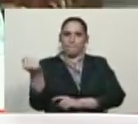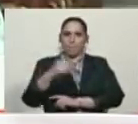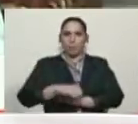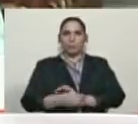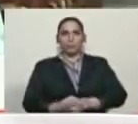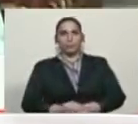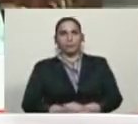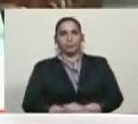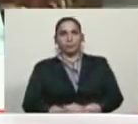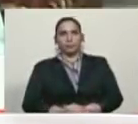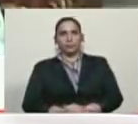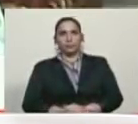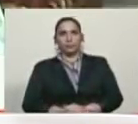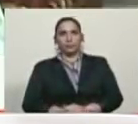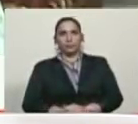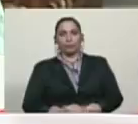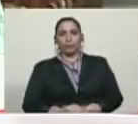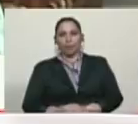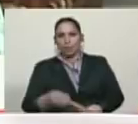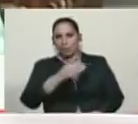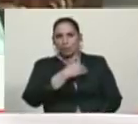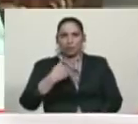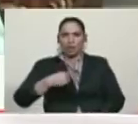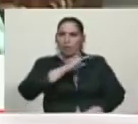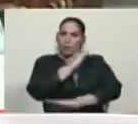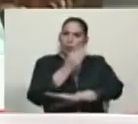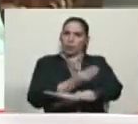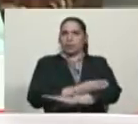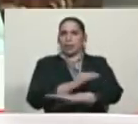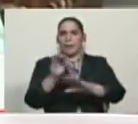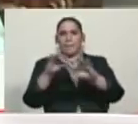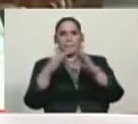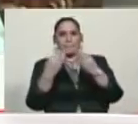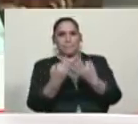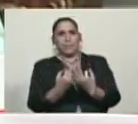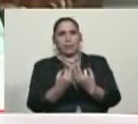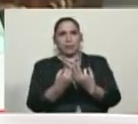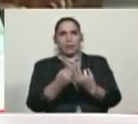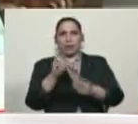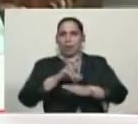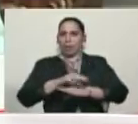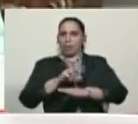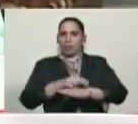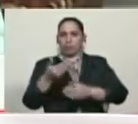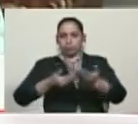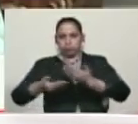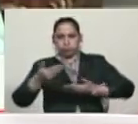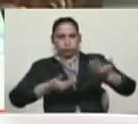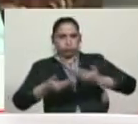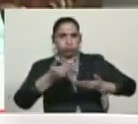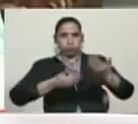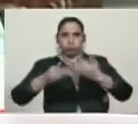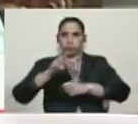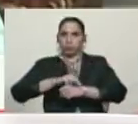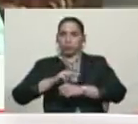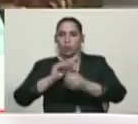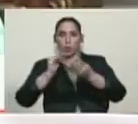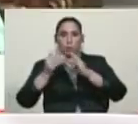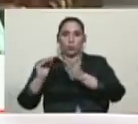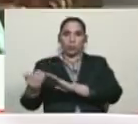al médico de familia a la medicina de familia la medicina copper cooperativa comunitaria